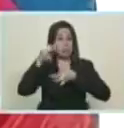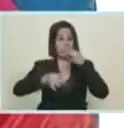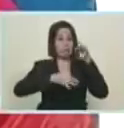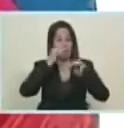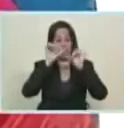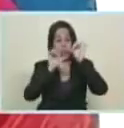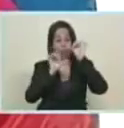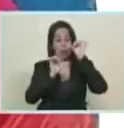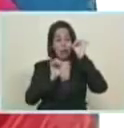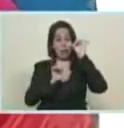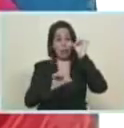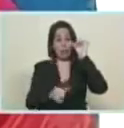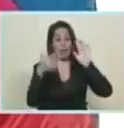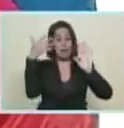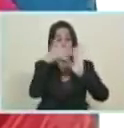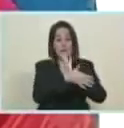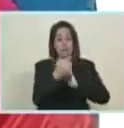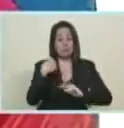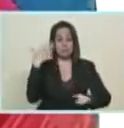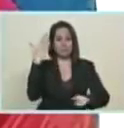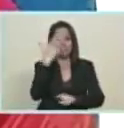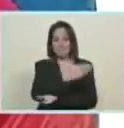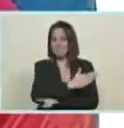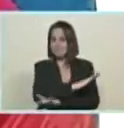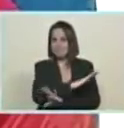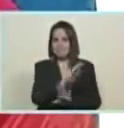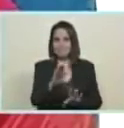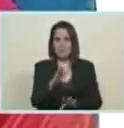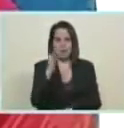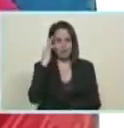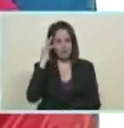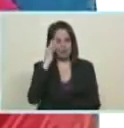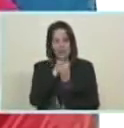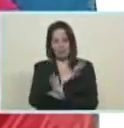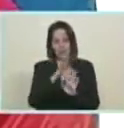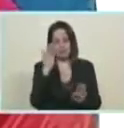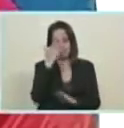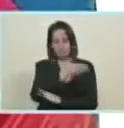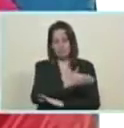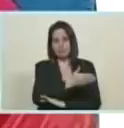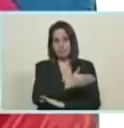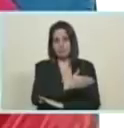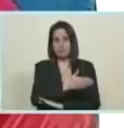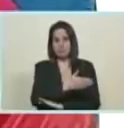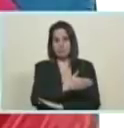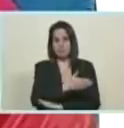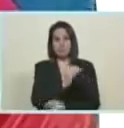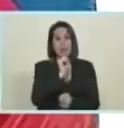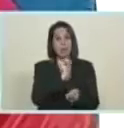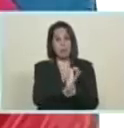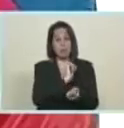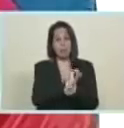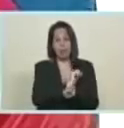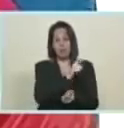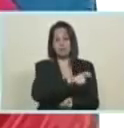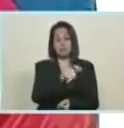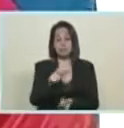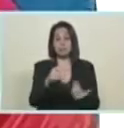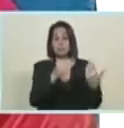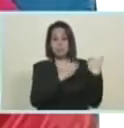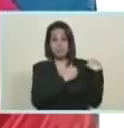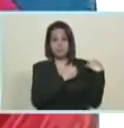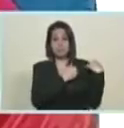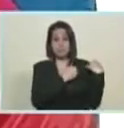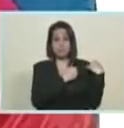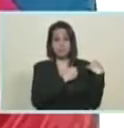ejemplos de casos que ya han sido tomados por la Fiscalía y en donde ya hay presos